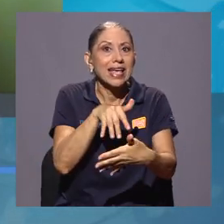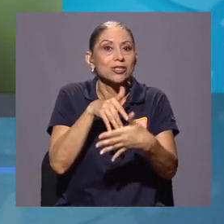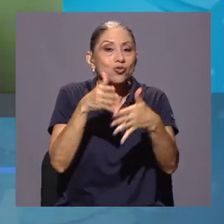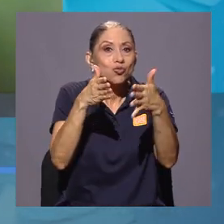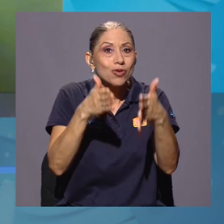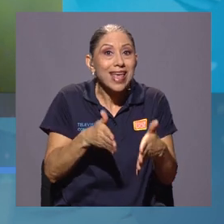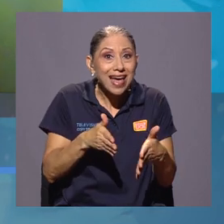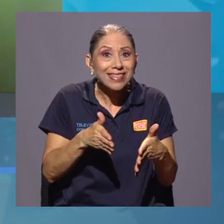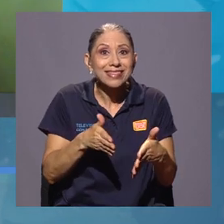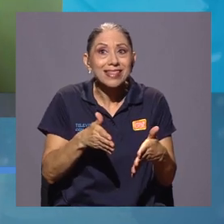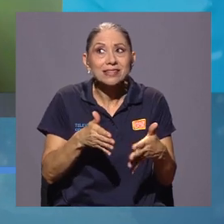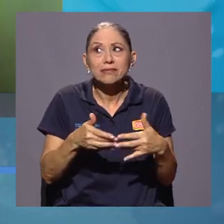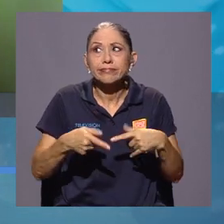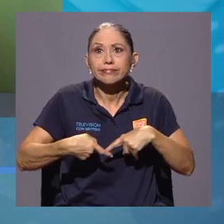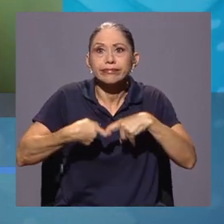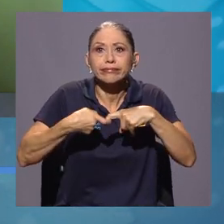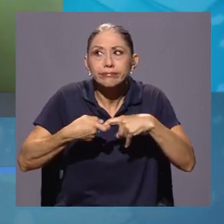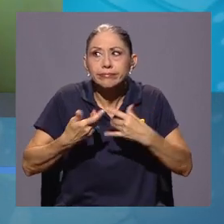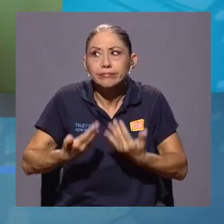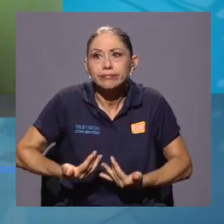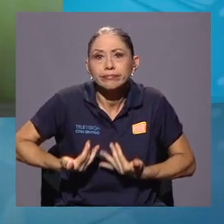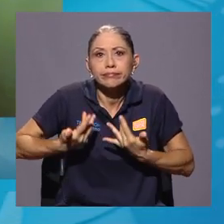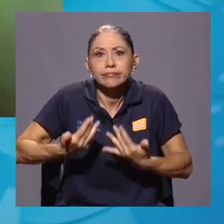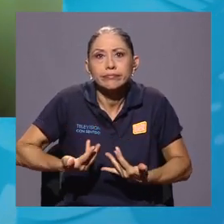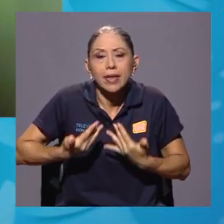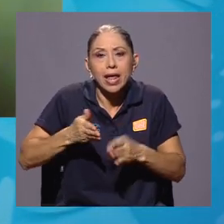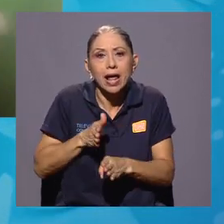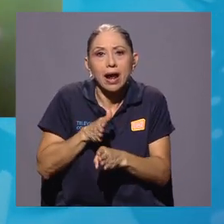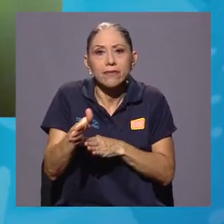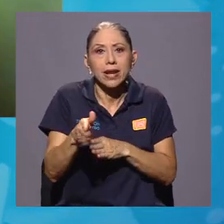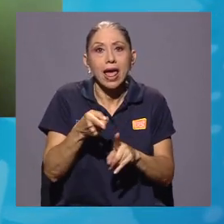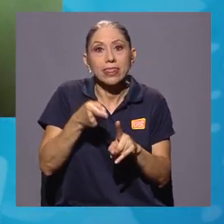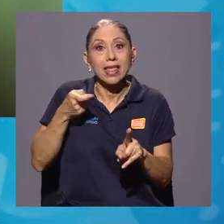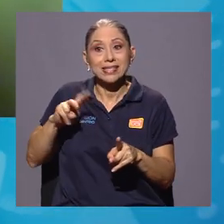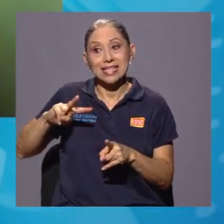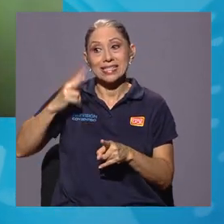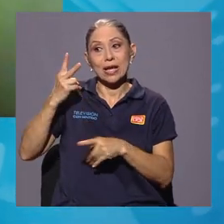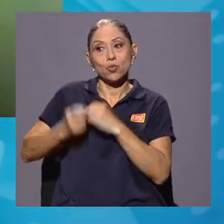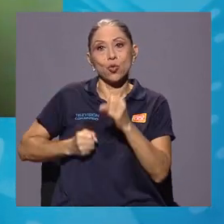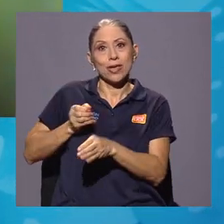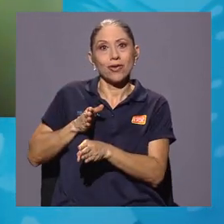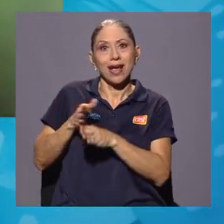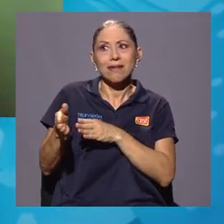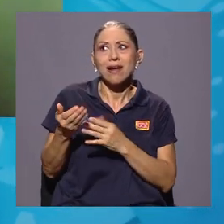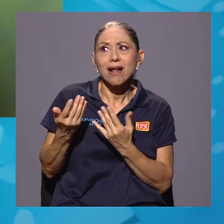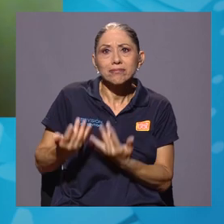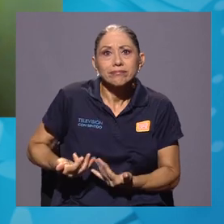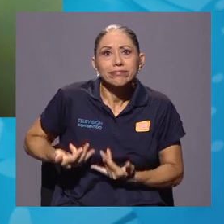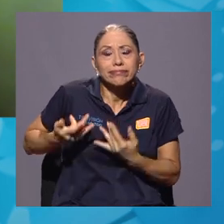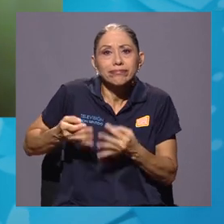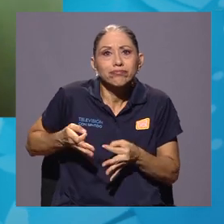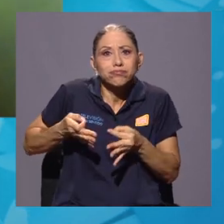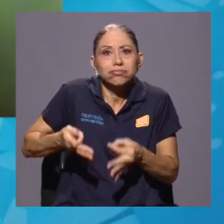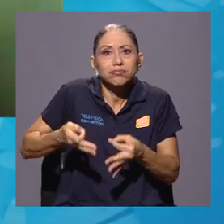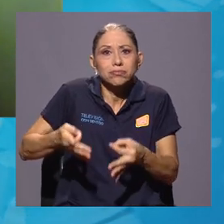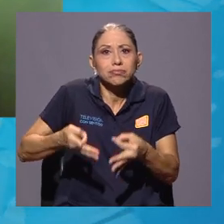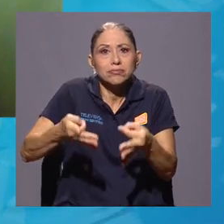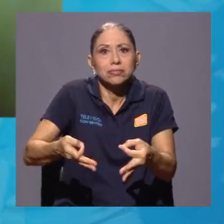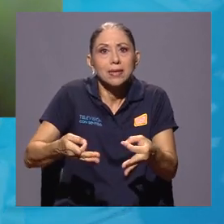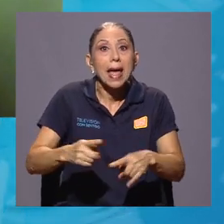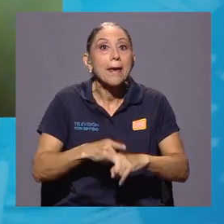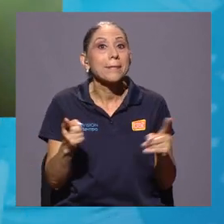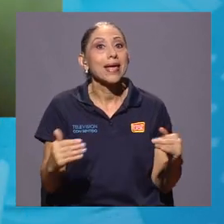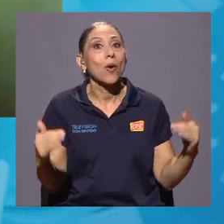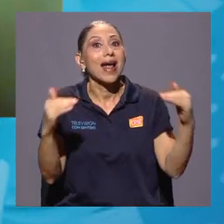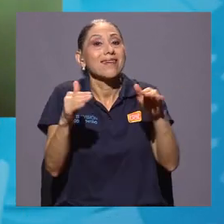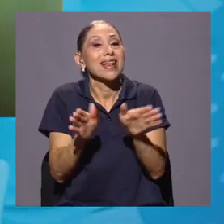empresa en la carrera desde segundo año en adelante, ¿verdad? Okay. Pero, digamos, hablando ya en macro, esto es una